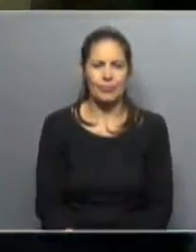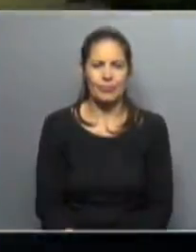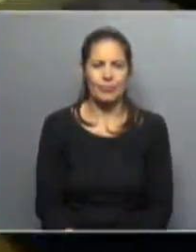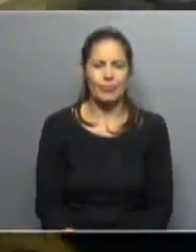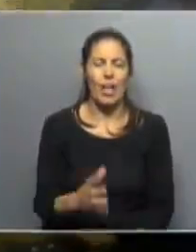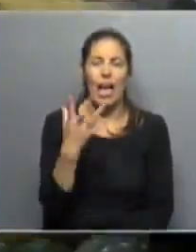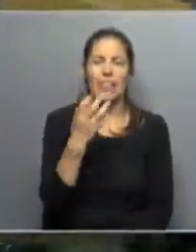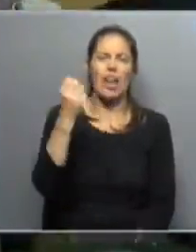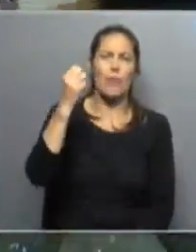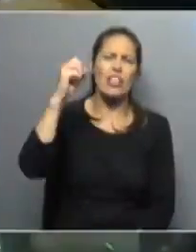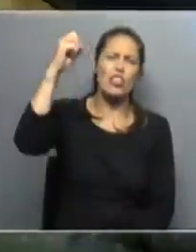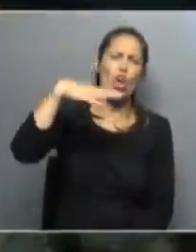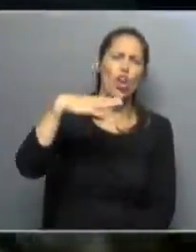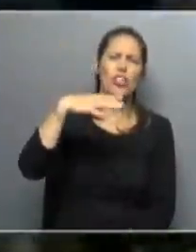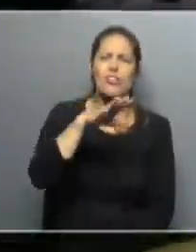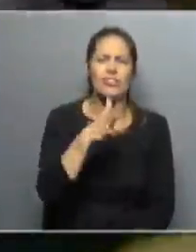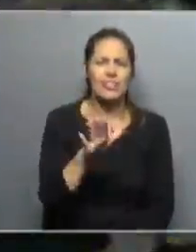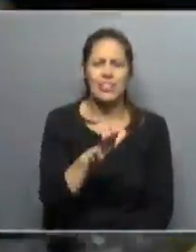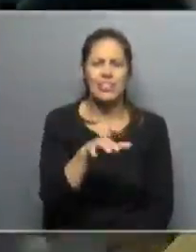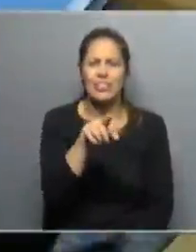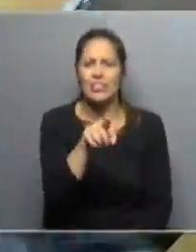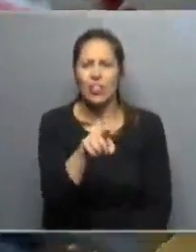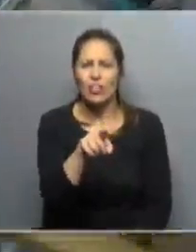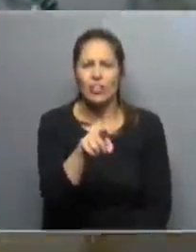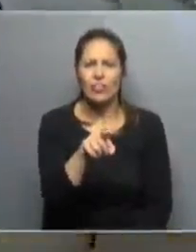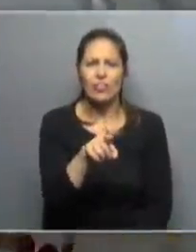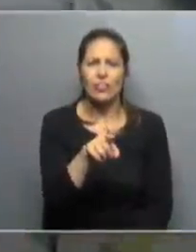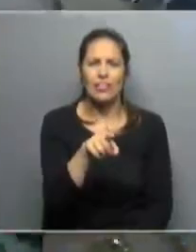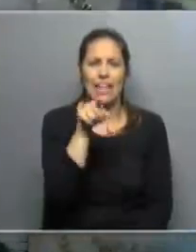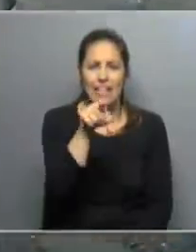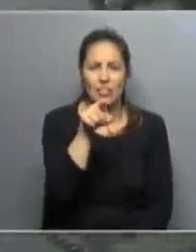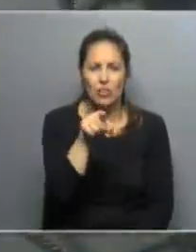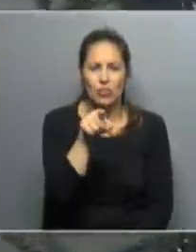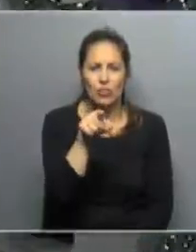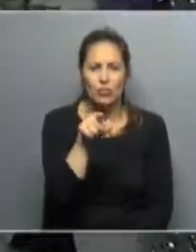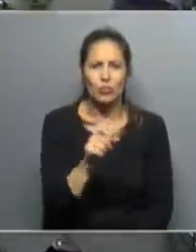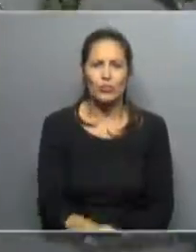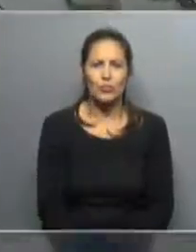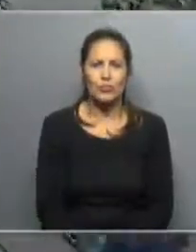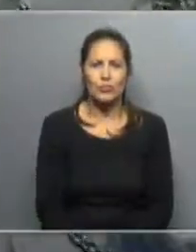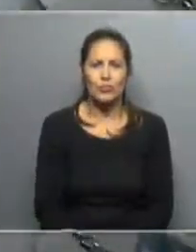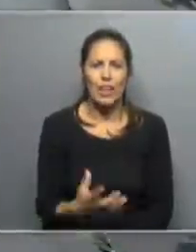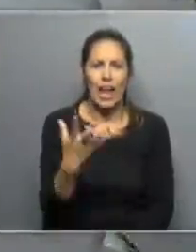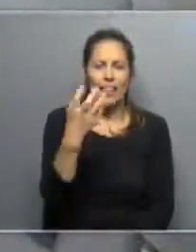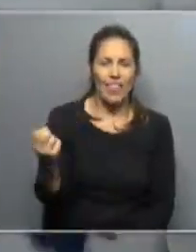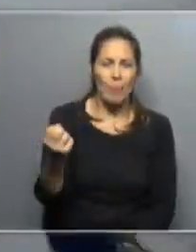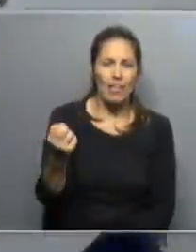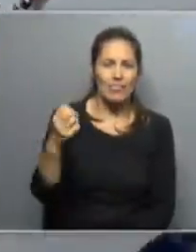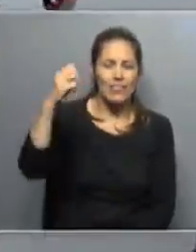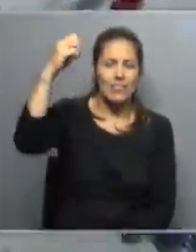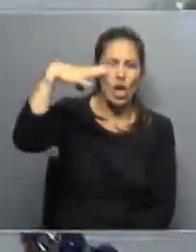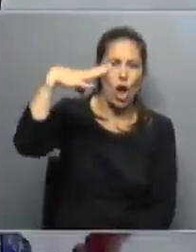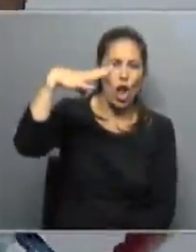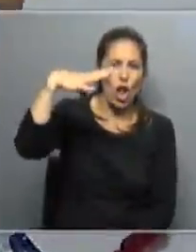Los atrapasoles que decís son los que, bueno, estos... atrapan el sol